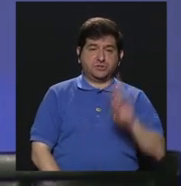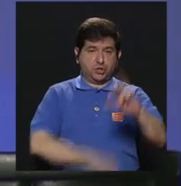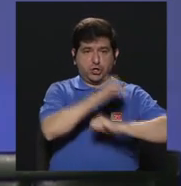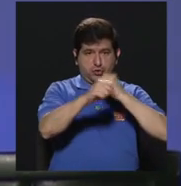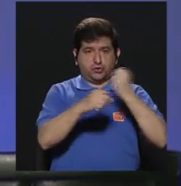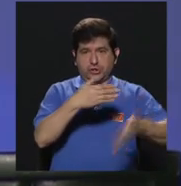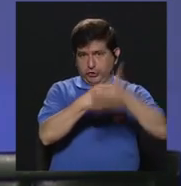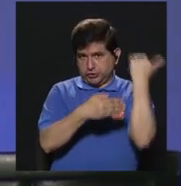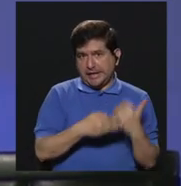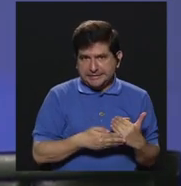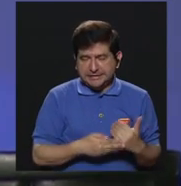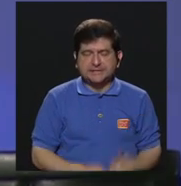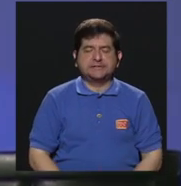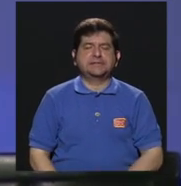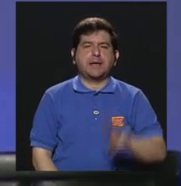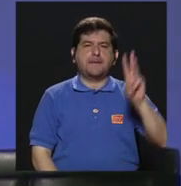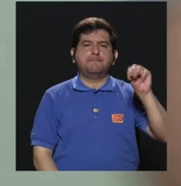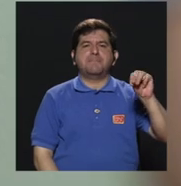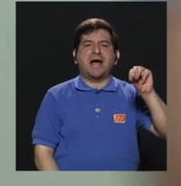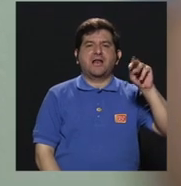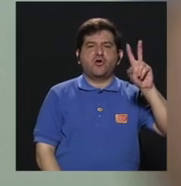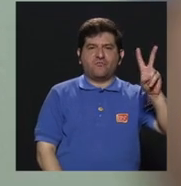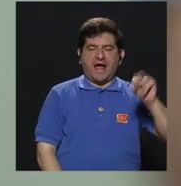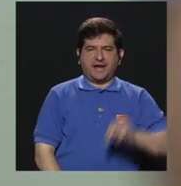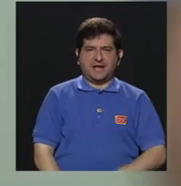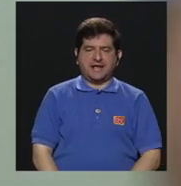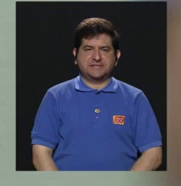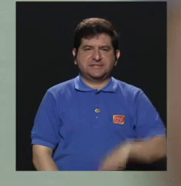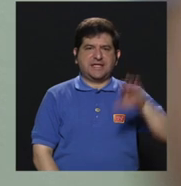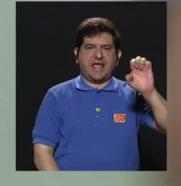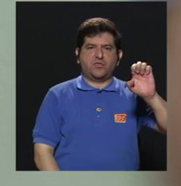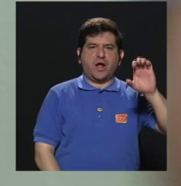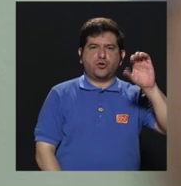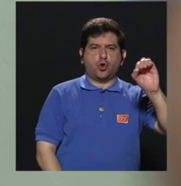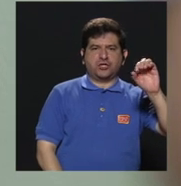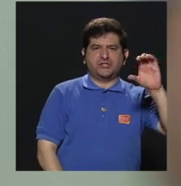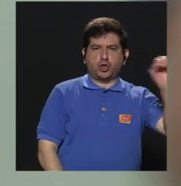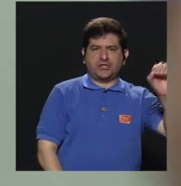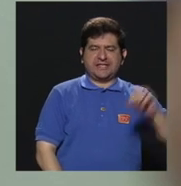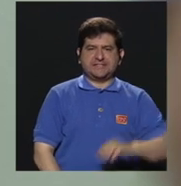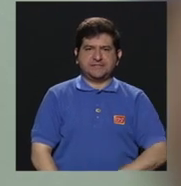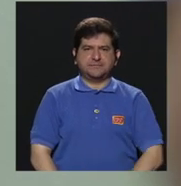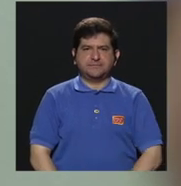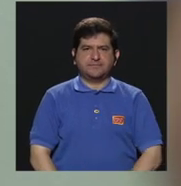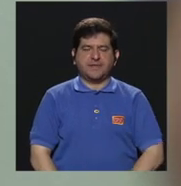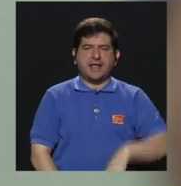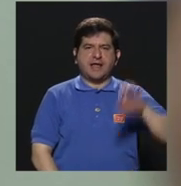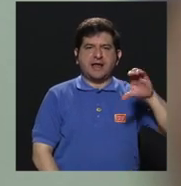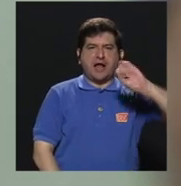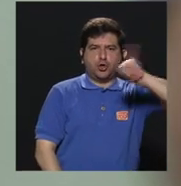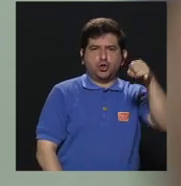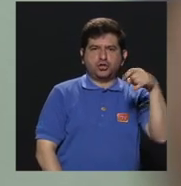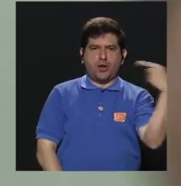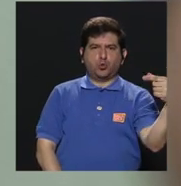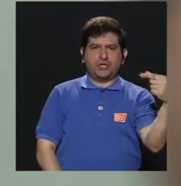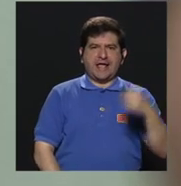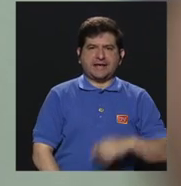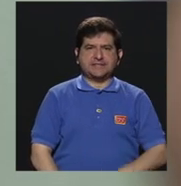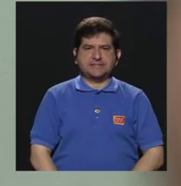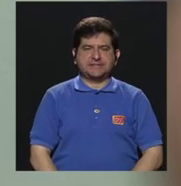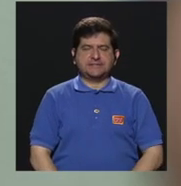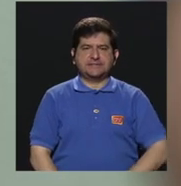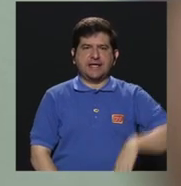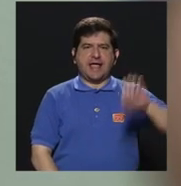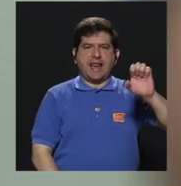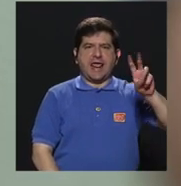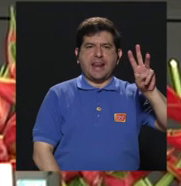2 años, Mario Vargas, Eduardo Ortiz, Carlos José Gutiérrez,